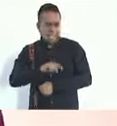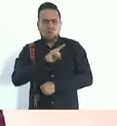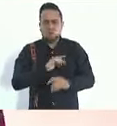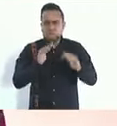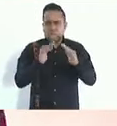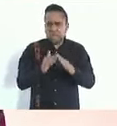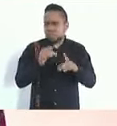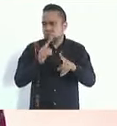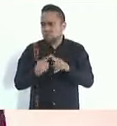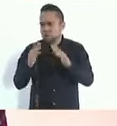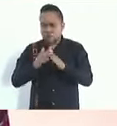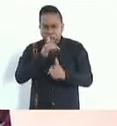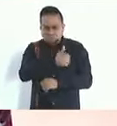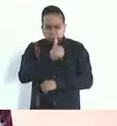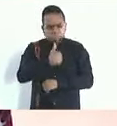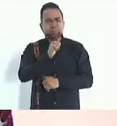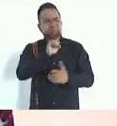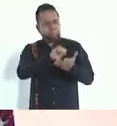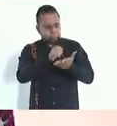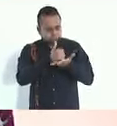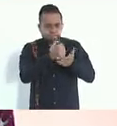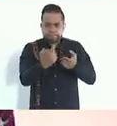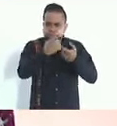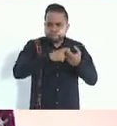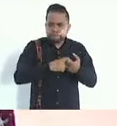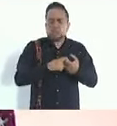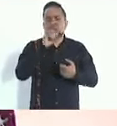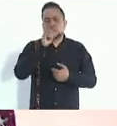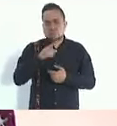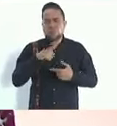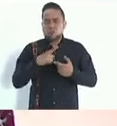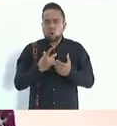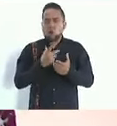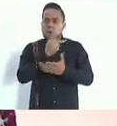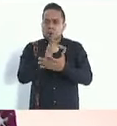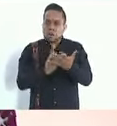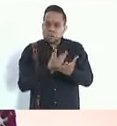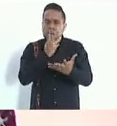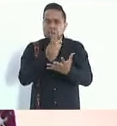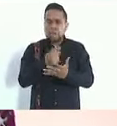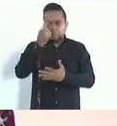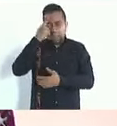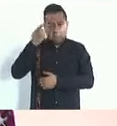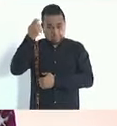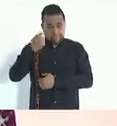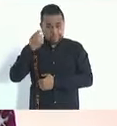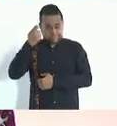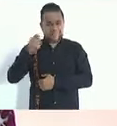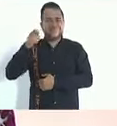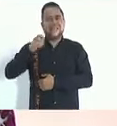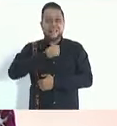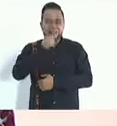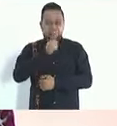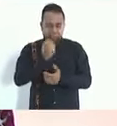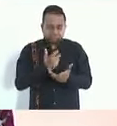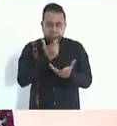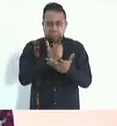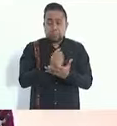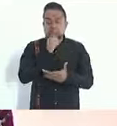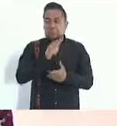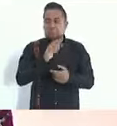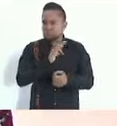a complementar el programa de adulta y adulto mayor de la pensión. Vamos a contratar